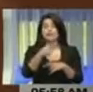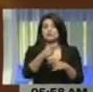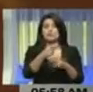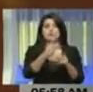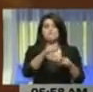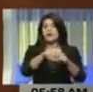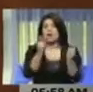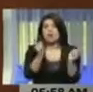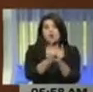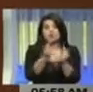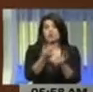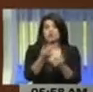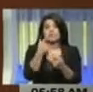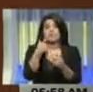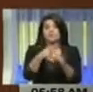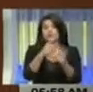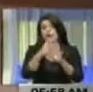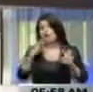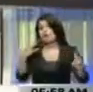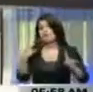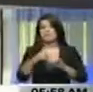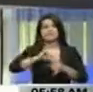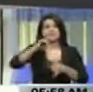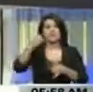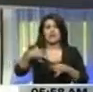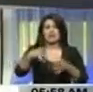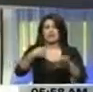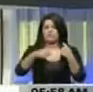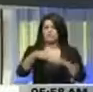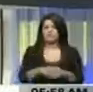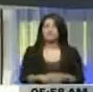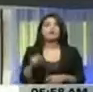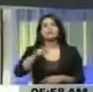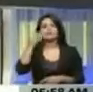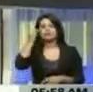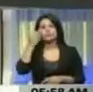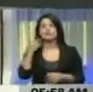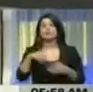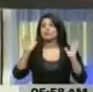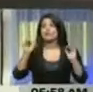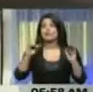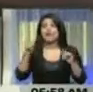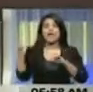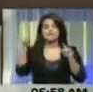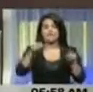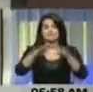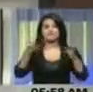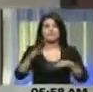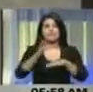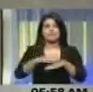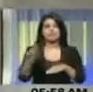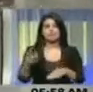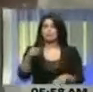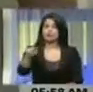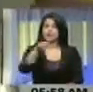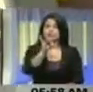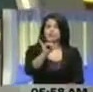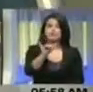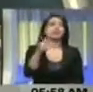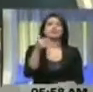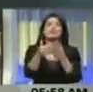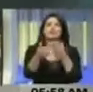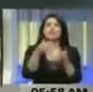en horarios duros y precios elevados. Mucha gente tiene comentarios sobre esto. Nos vamos a despedir en la mesa principal. Porque usted,